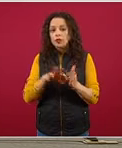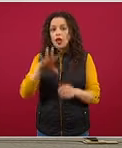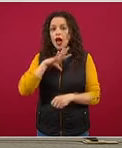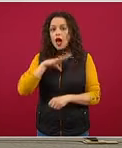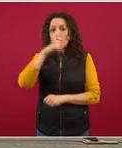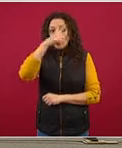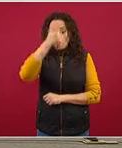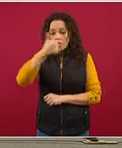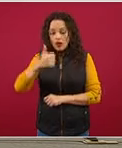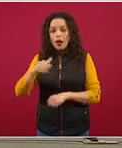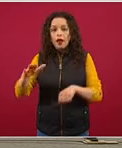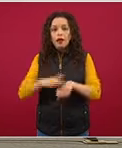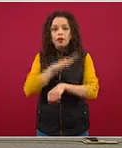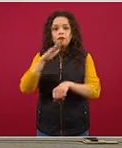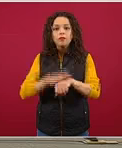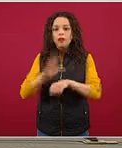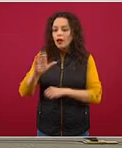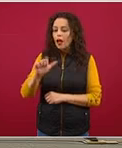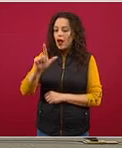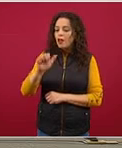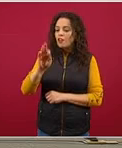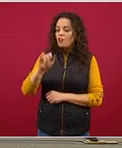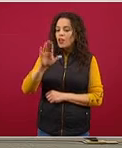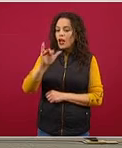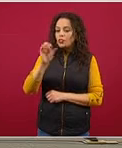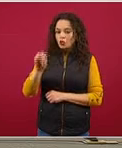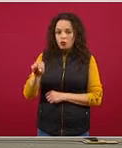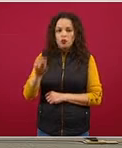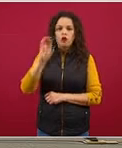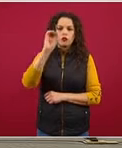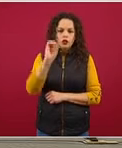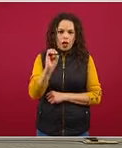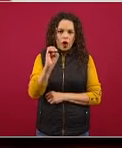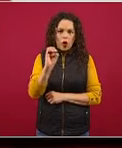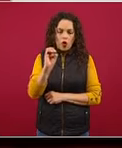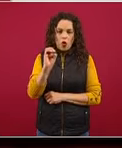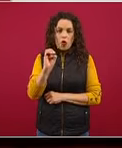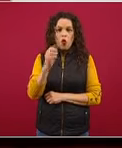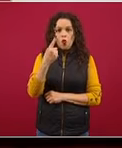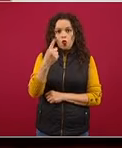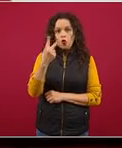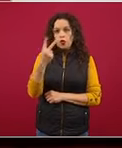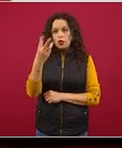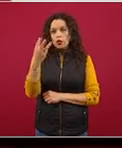calificación cada uno de ellos. 0 puntos, 1, 2, 3 o 4.